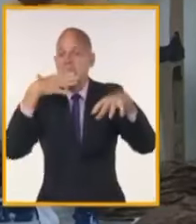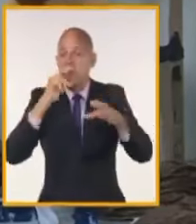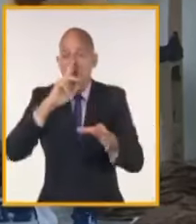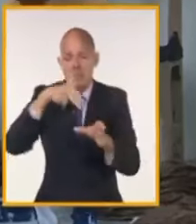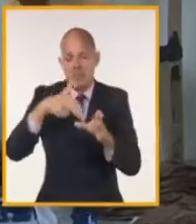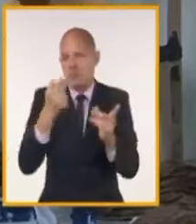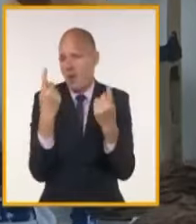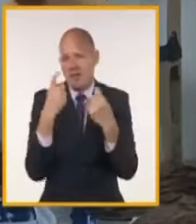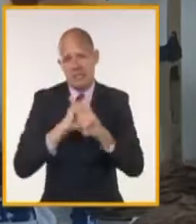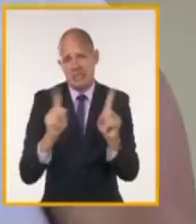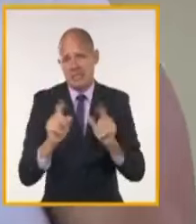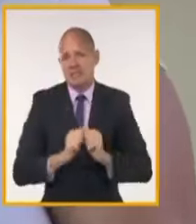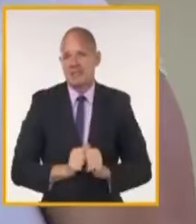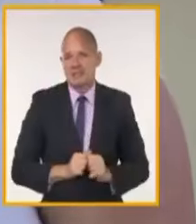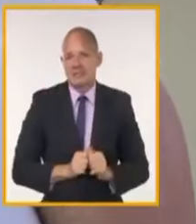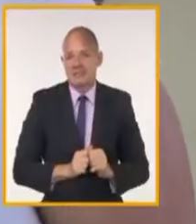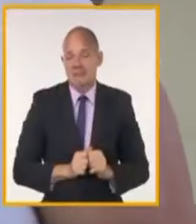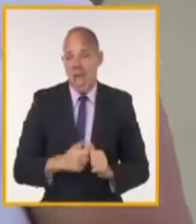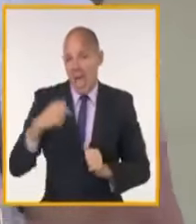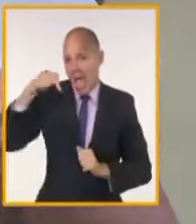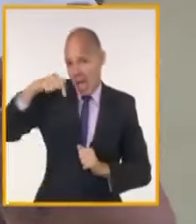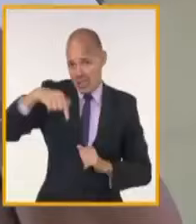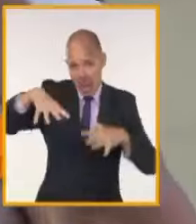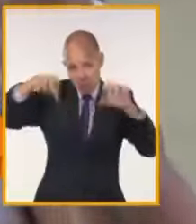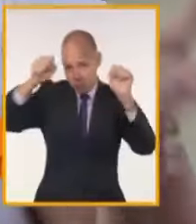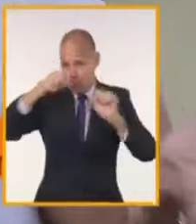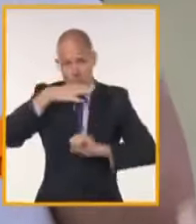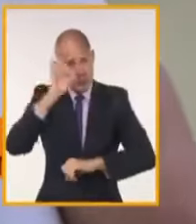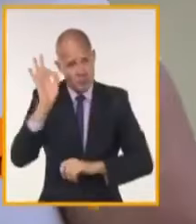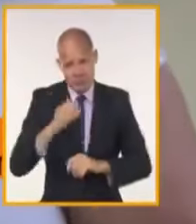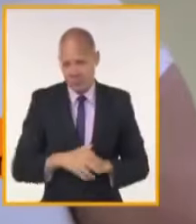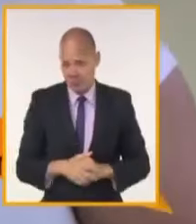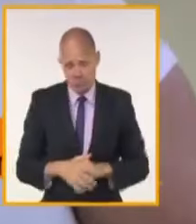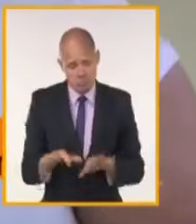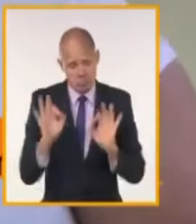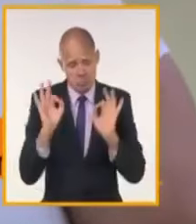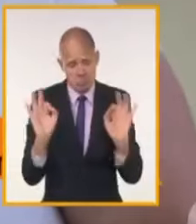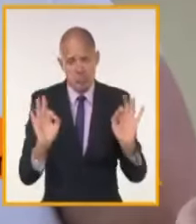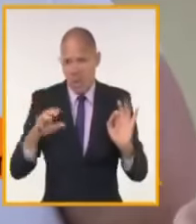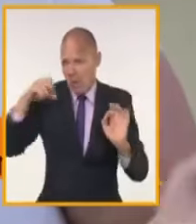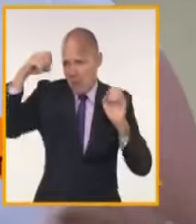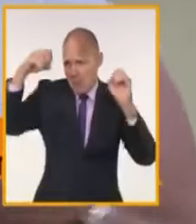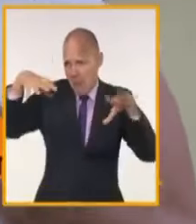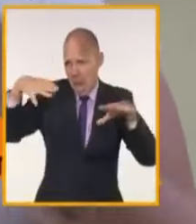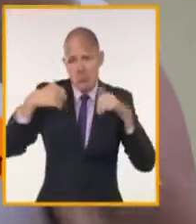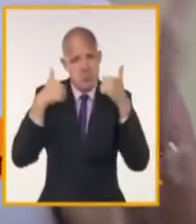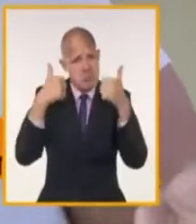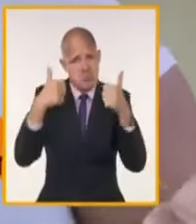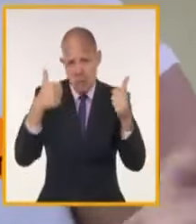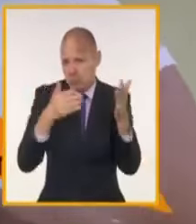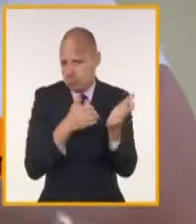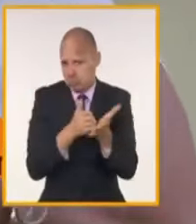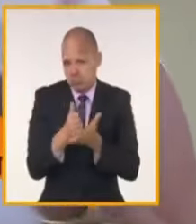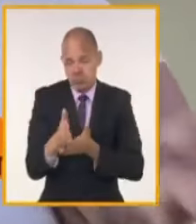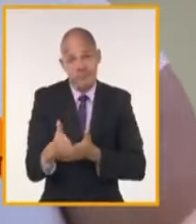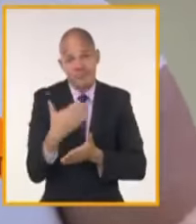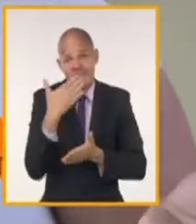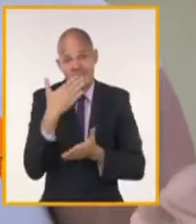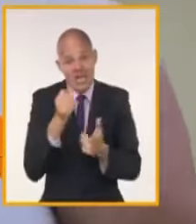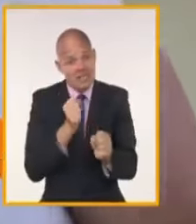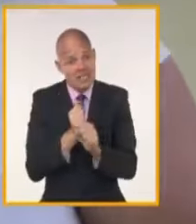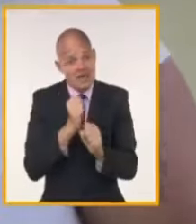energética no tenemos apagones siempre tenemos el fluido eléctrico y eso nos beneficia porque la